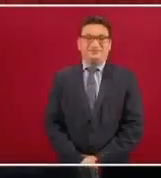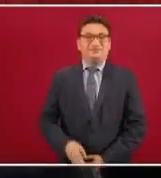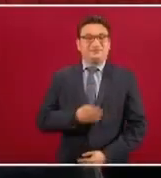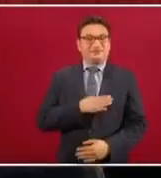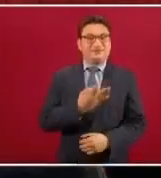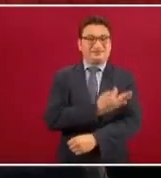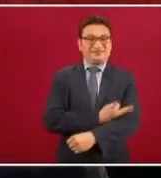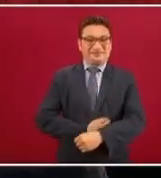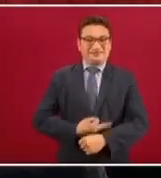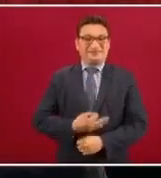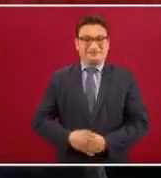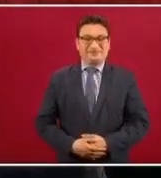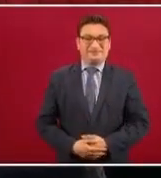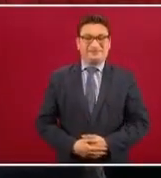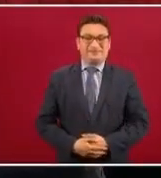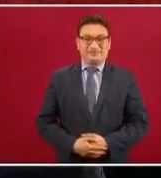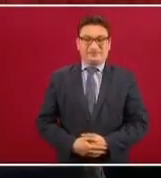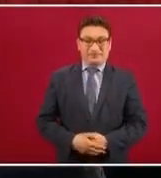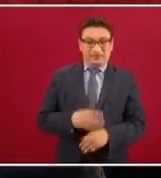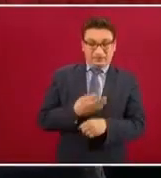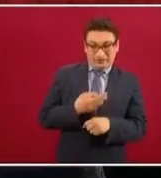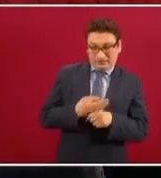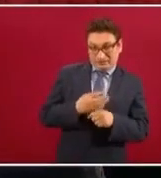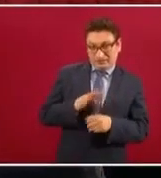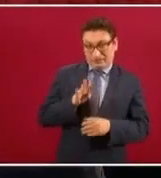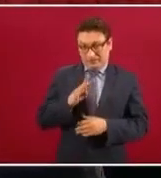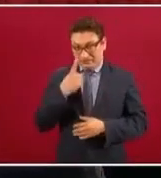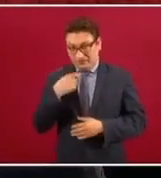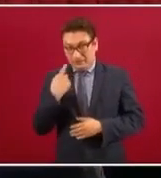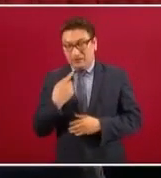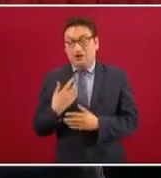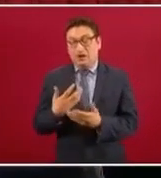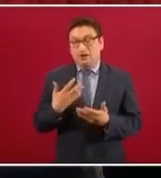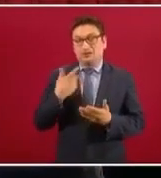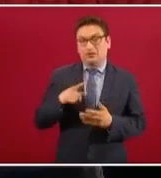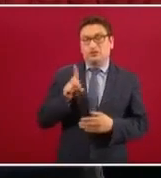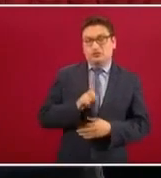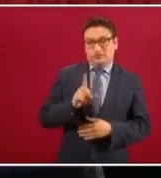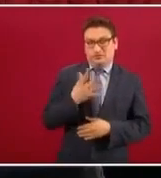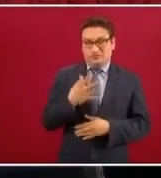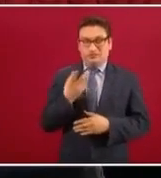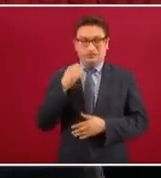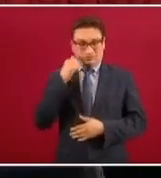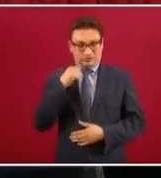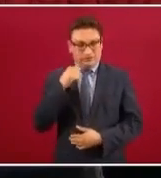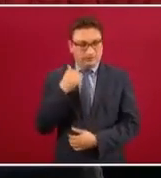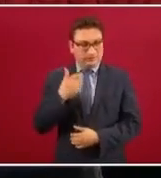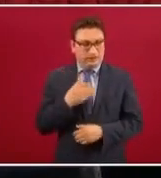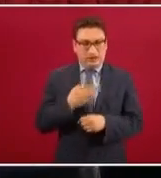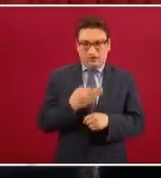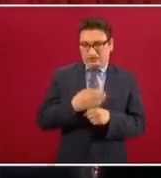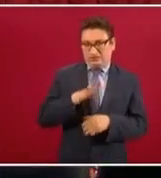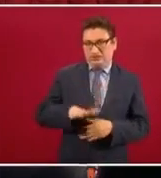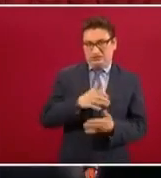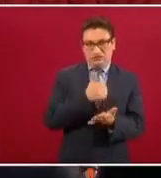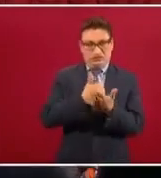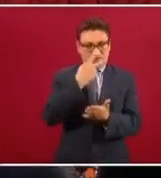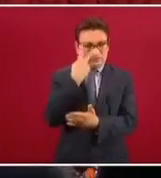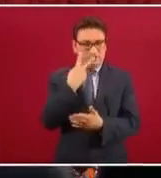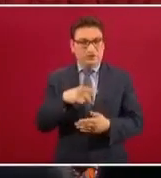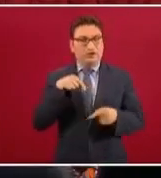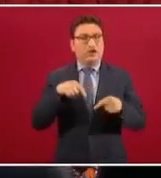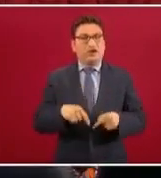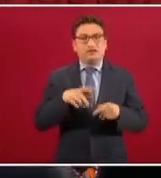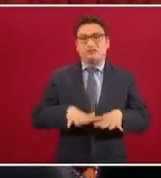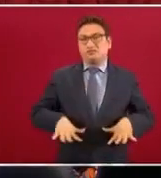Muy buenas tardes. Son las 19:01 horas del domingo 5 de abril. Estamos en la Ciudad de México, este es el